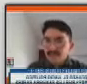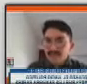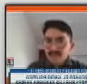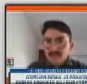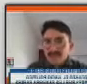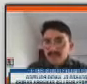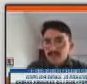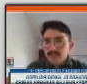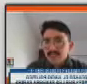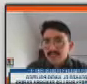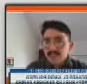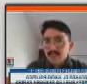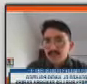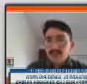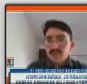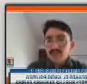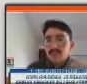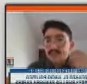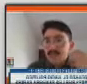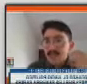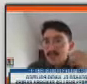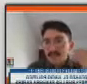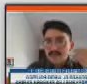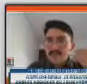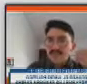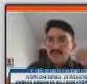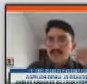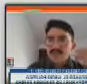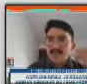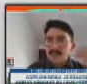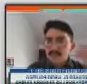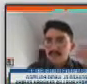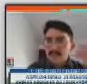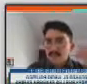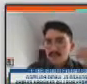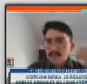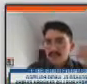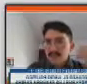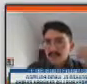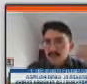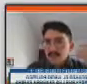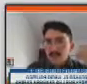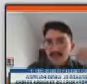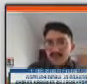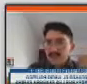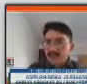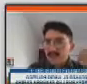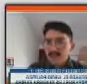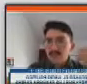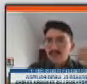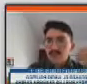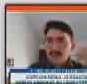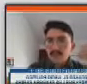nación. Y esa cuestión se acredita con el trato internacional en la división internacional que tiene los diferentes medios de comunicación,